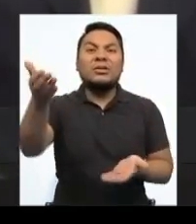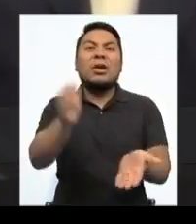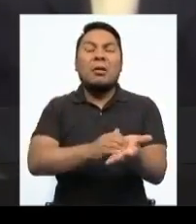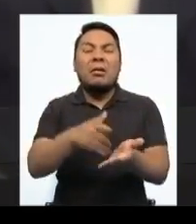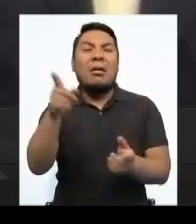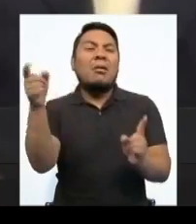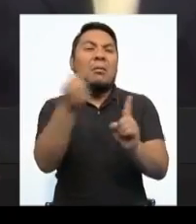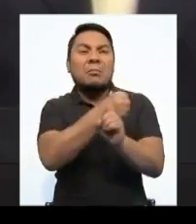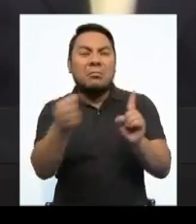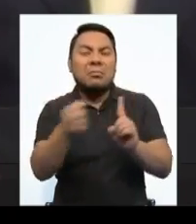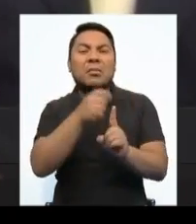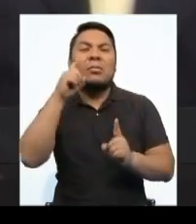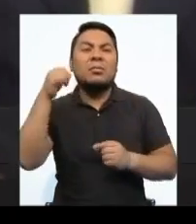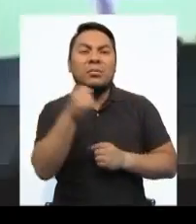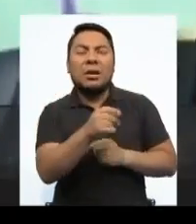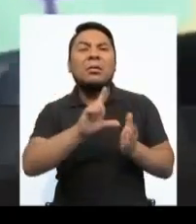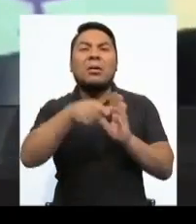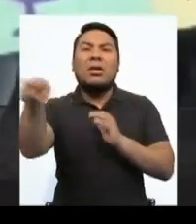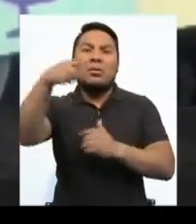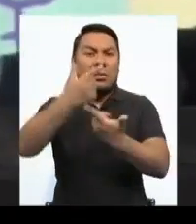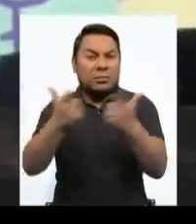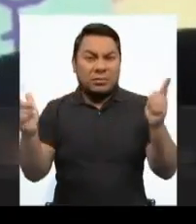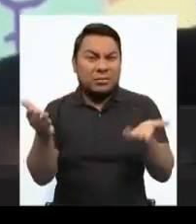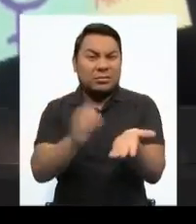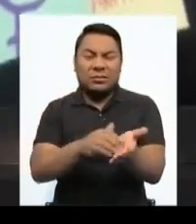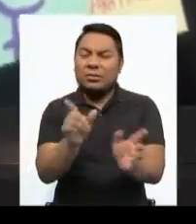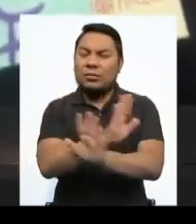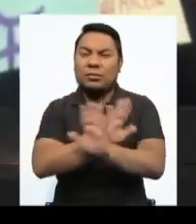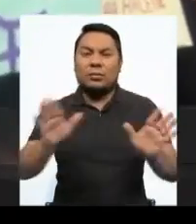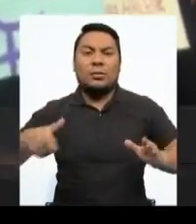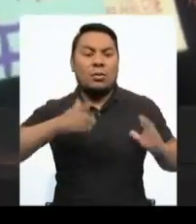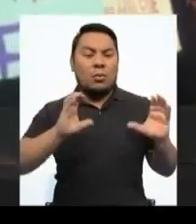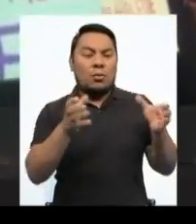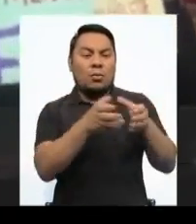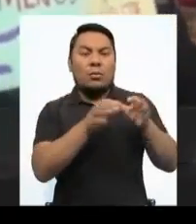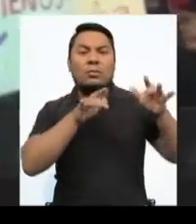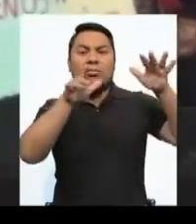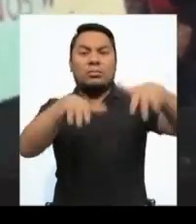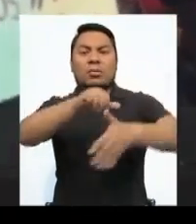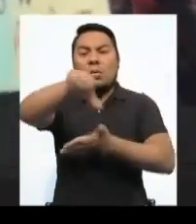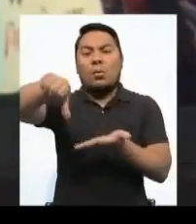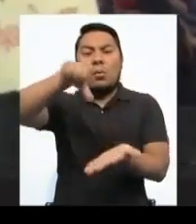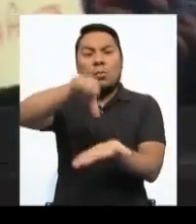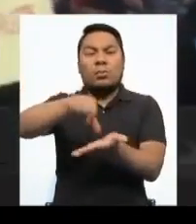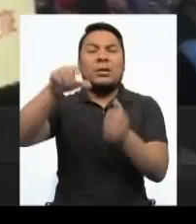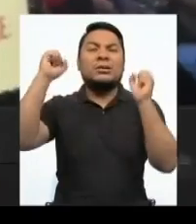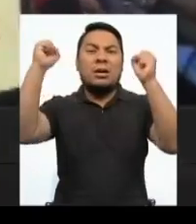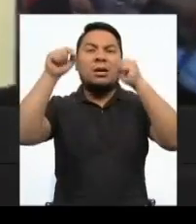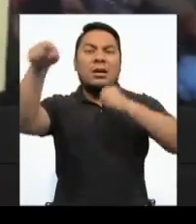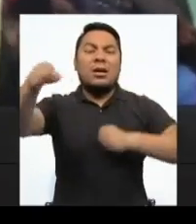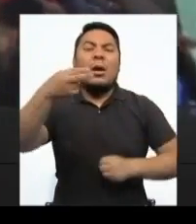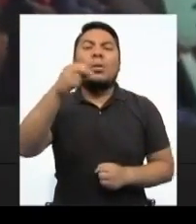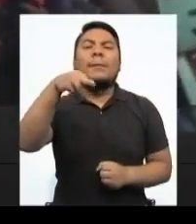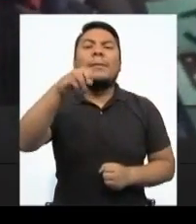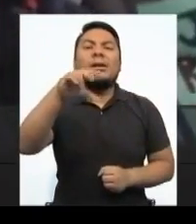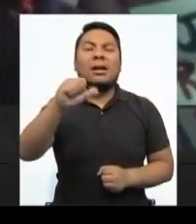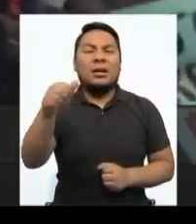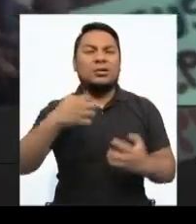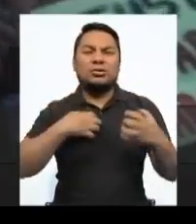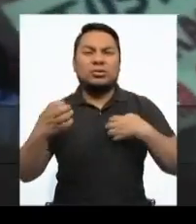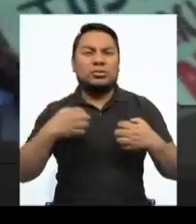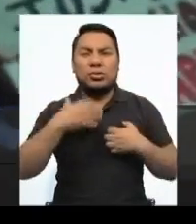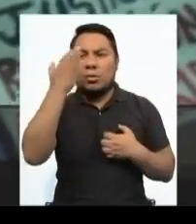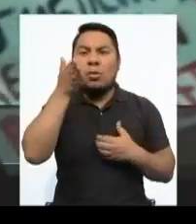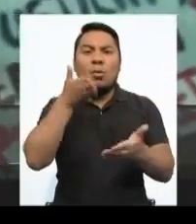¿Qué mensaje les estamos dejando? Un colectivo se manifestó en la Plaza de Armas de Huamanga, rechazando la decisión del Poder